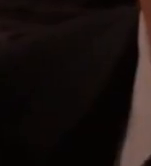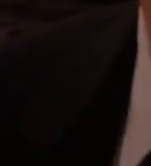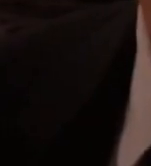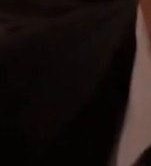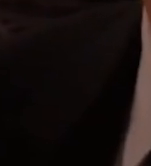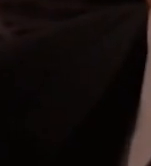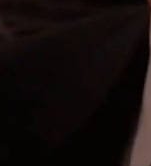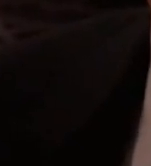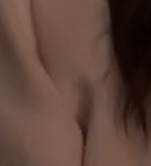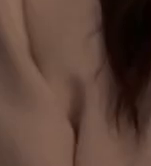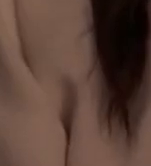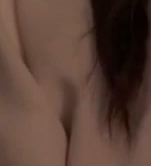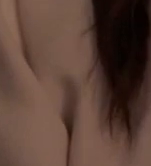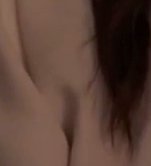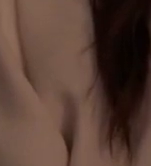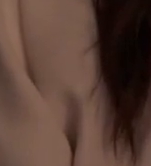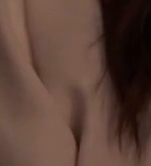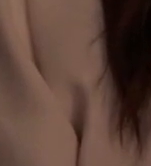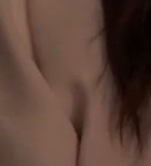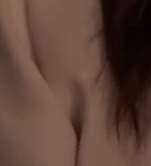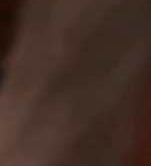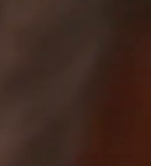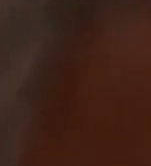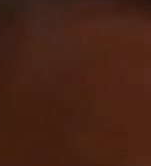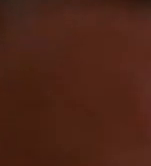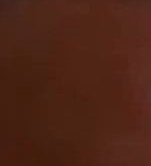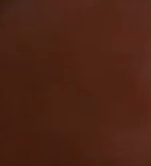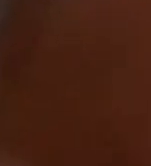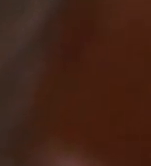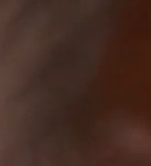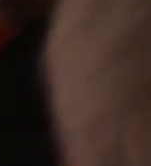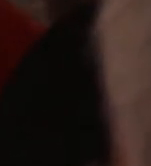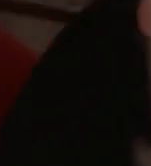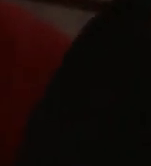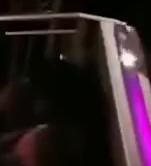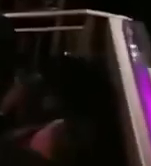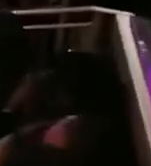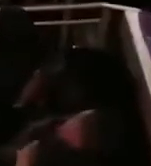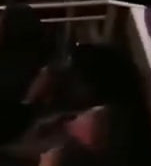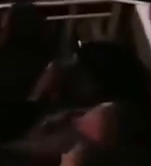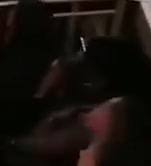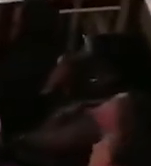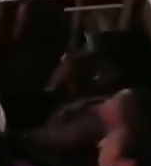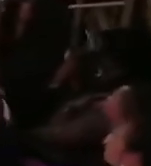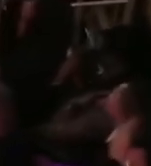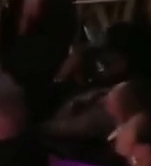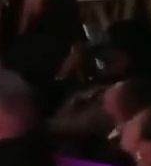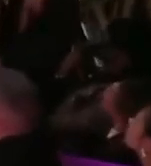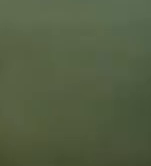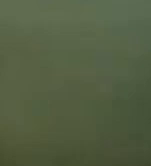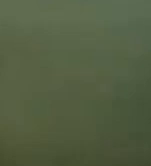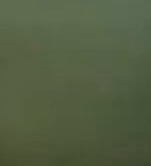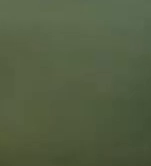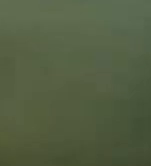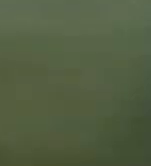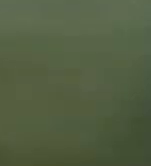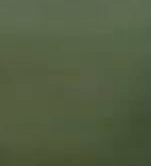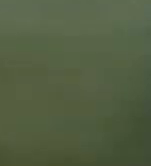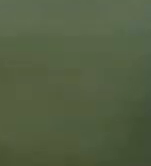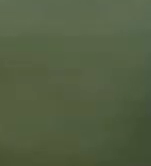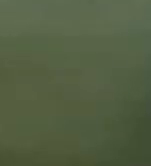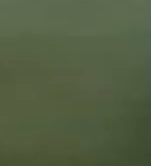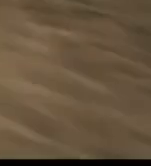de la ceremonia a la Asociación de la Prensa Extranjera de Hollywood, entidad que desde hace años no conseguía desprenderse de la polémica por conflictos de interés